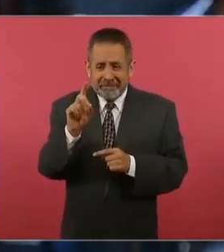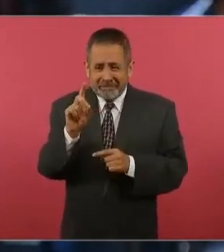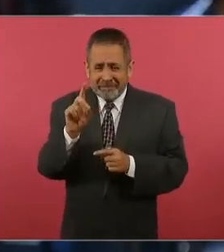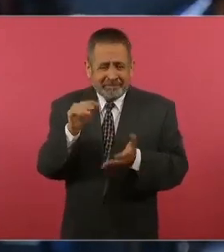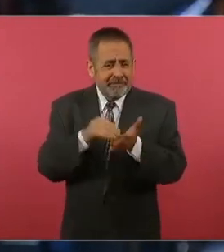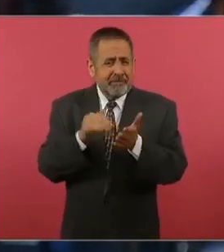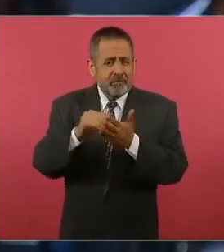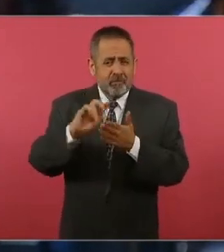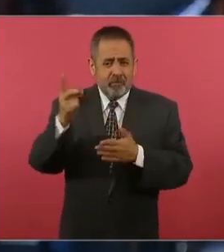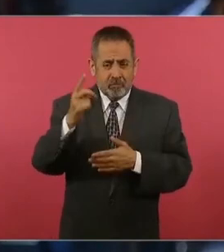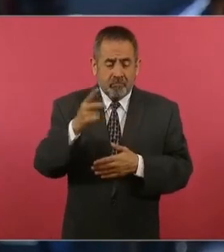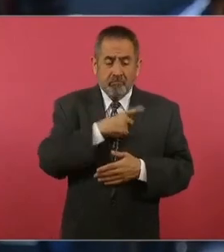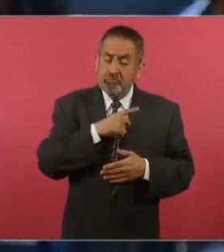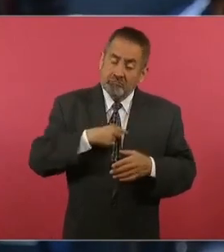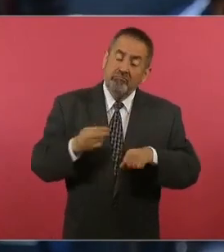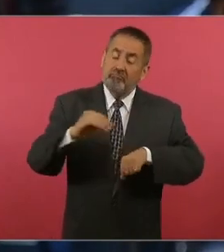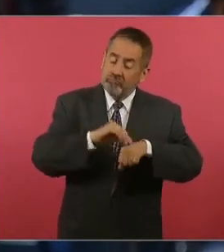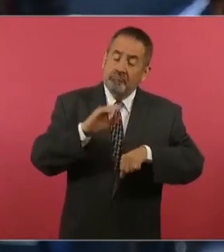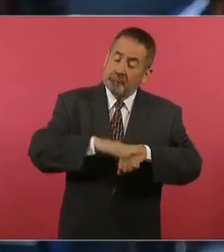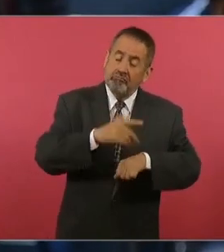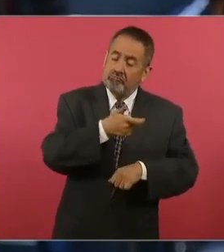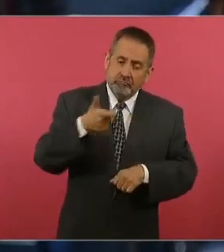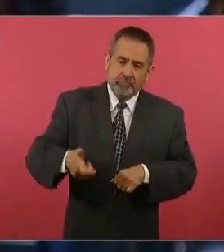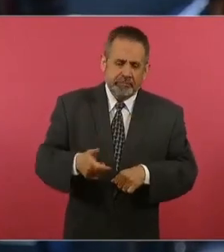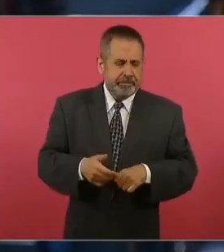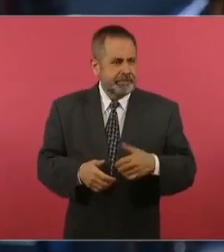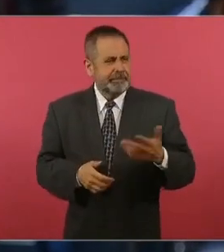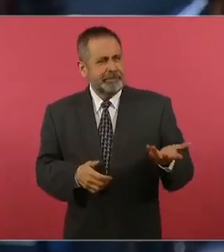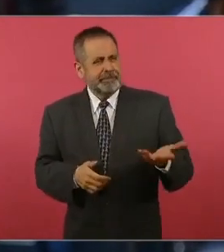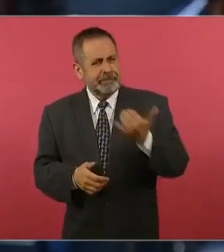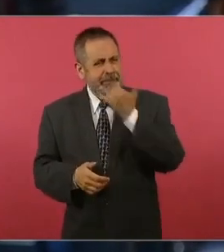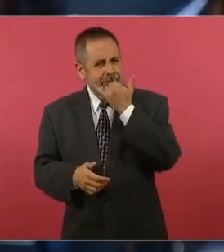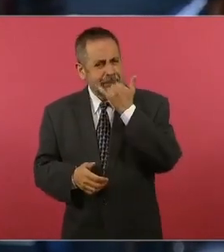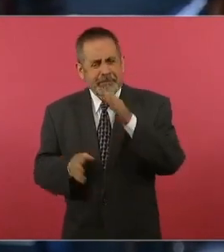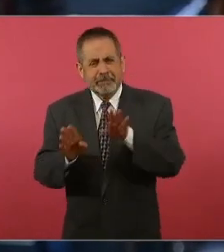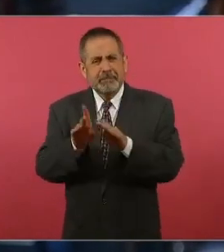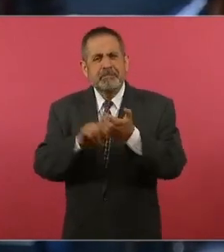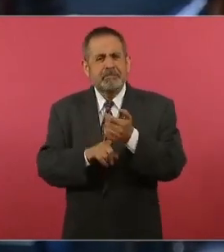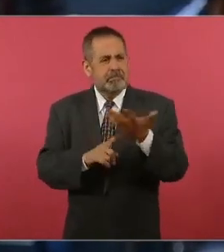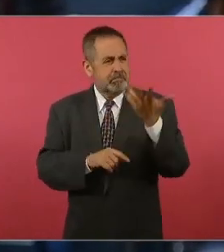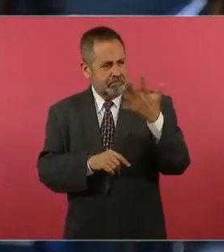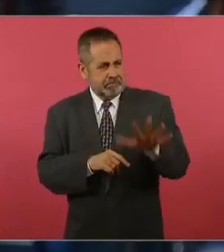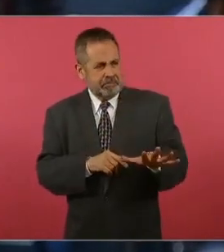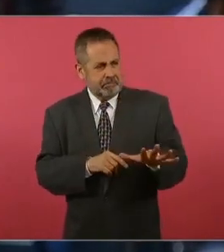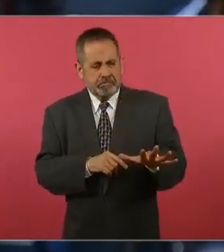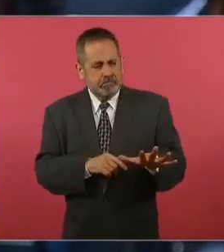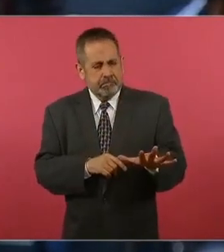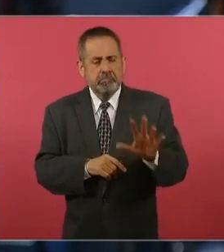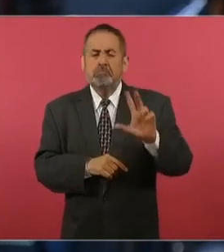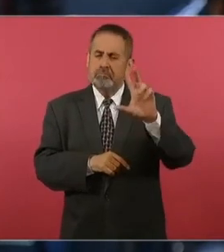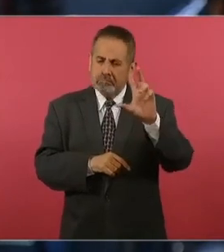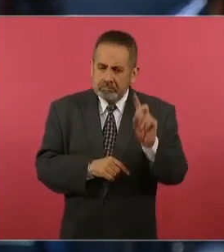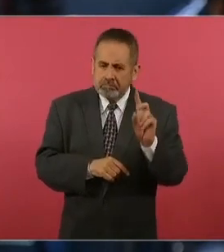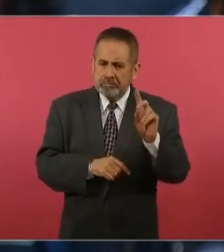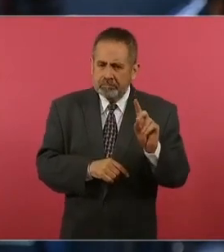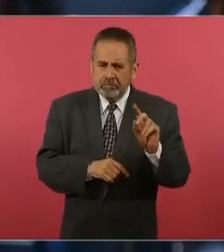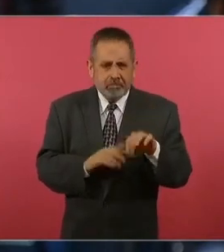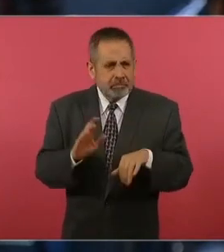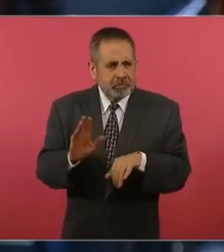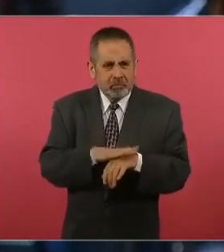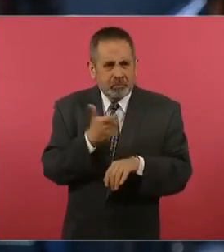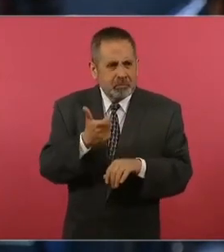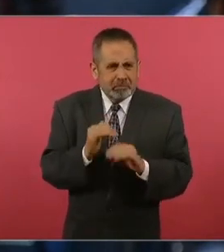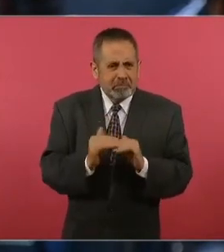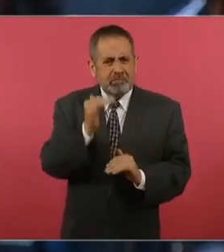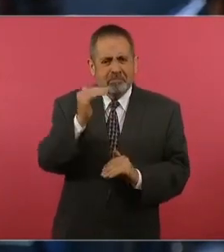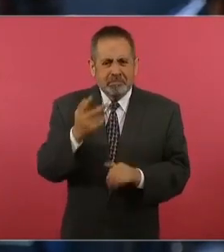Preguntarle, presidente, sobre este caso, ¿de dónde salió esta cifra? de reparación del daño? ¿Por qué aumentó?